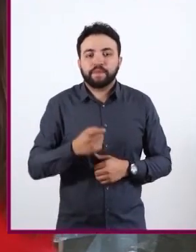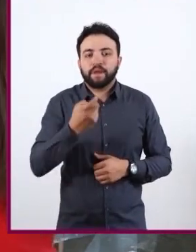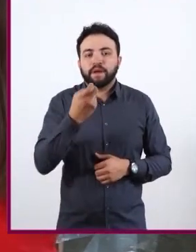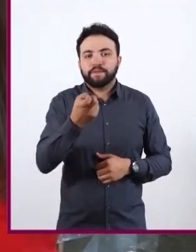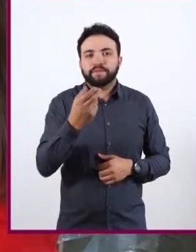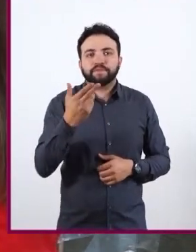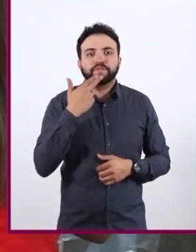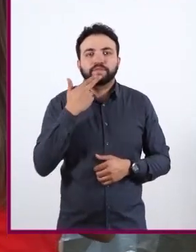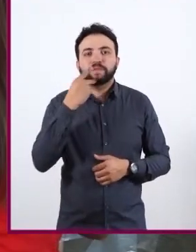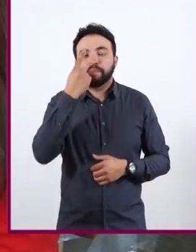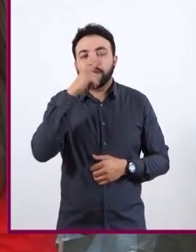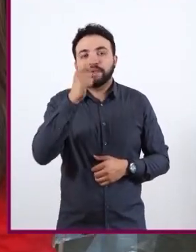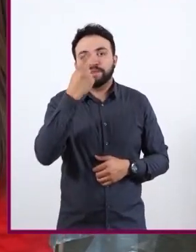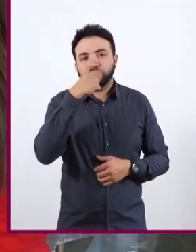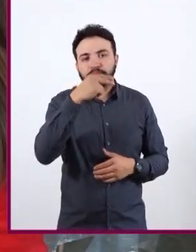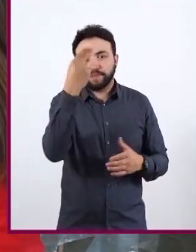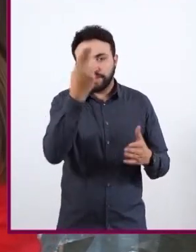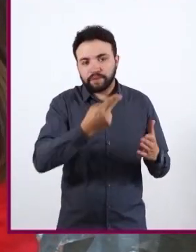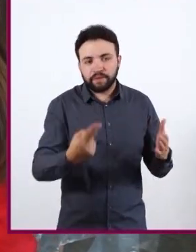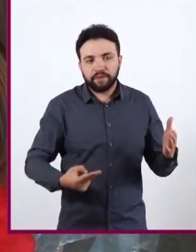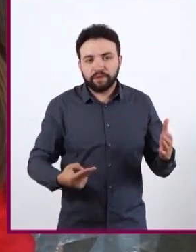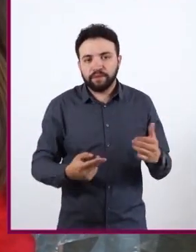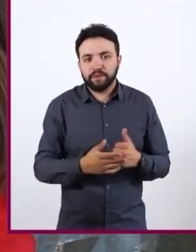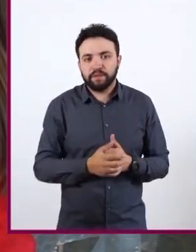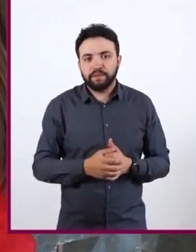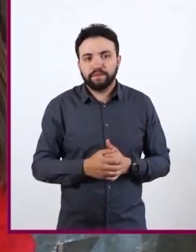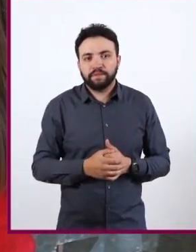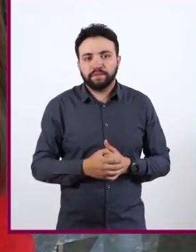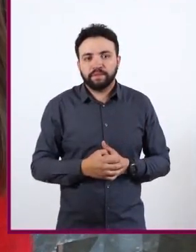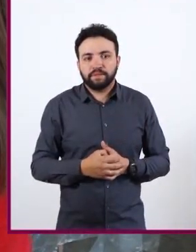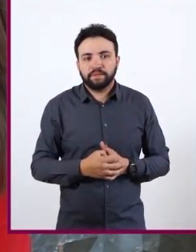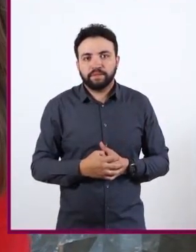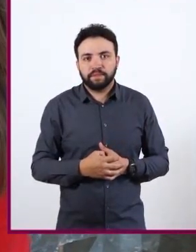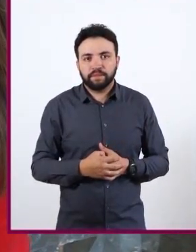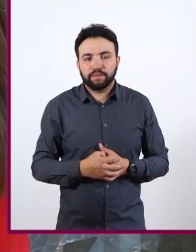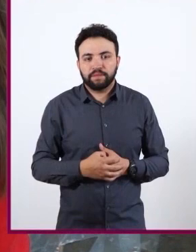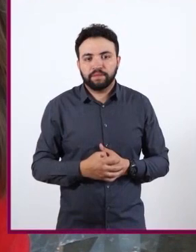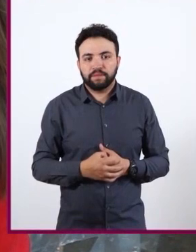Esto normalmente se usa para dibujo.